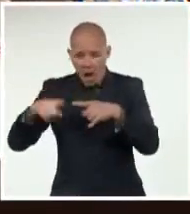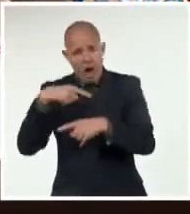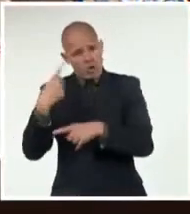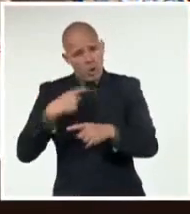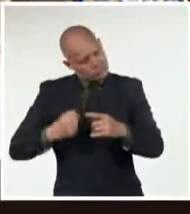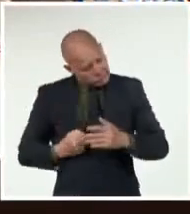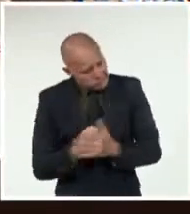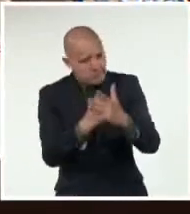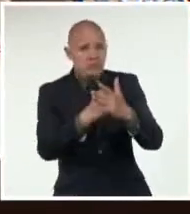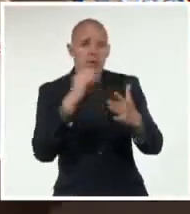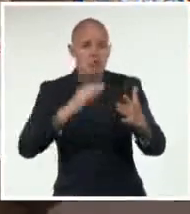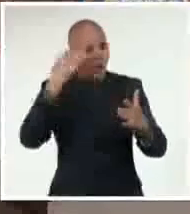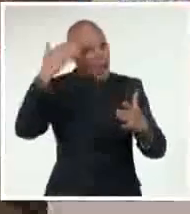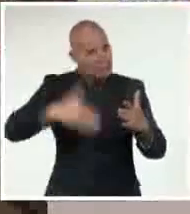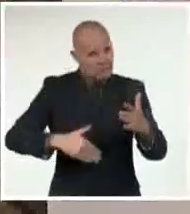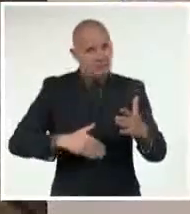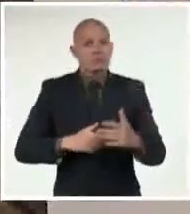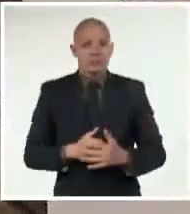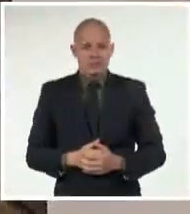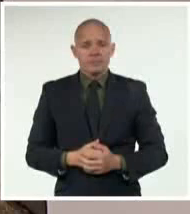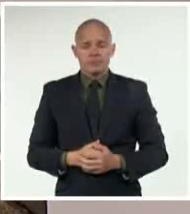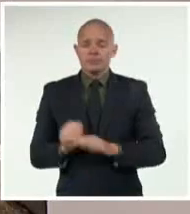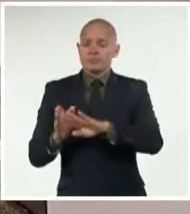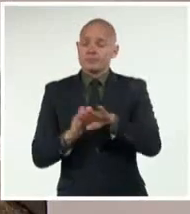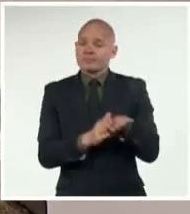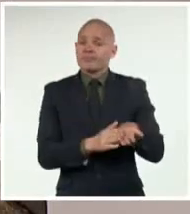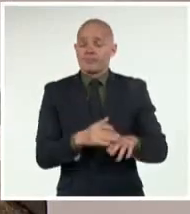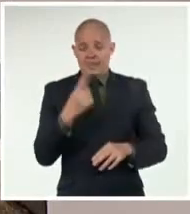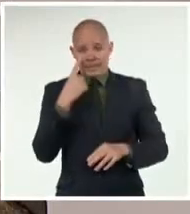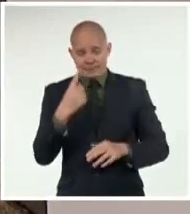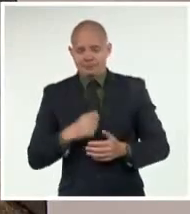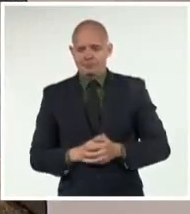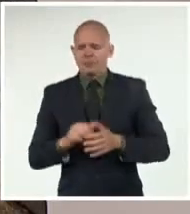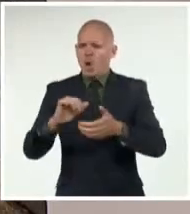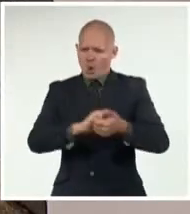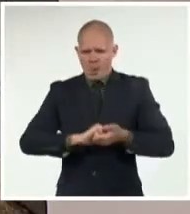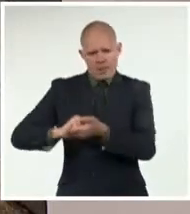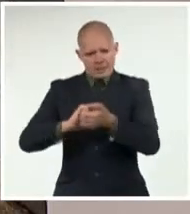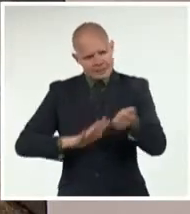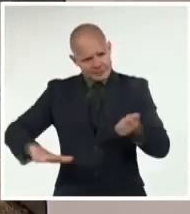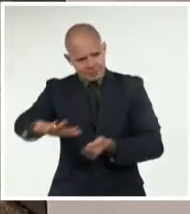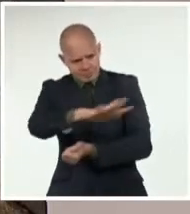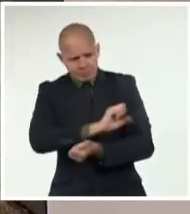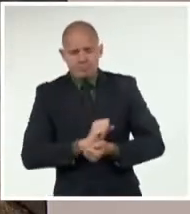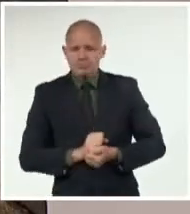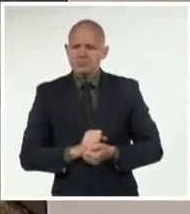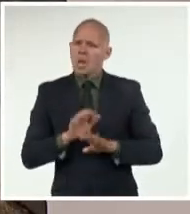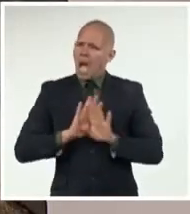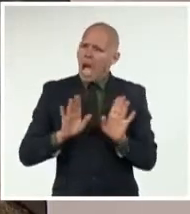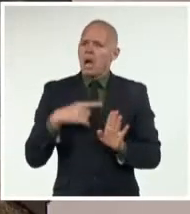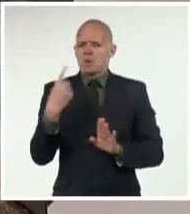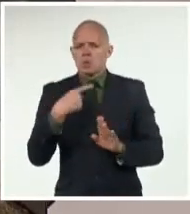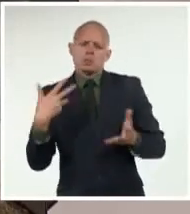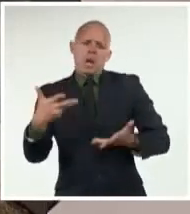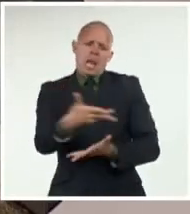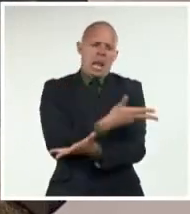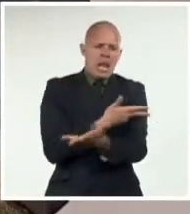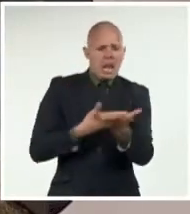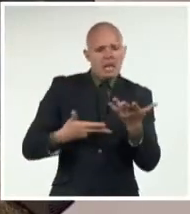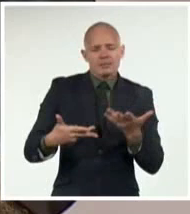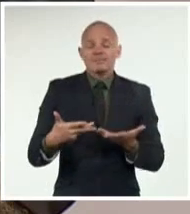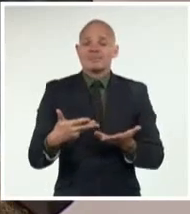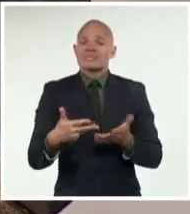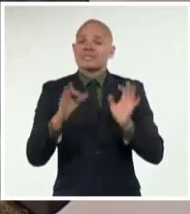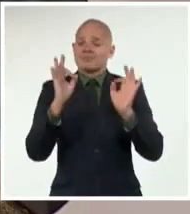perspectivas hemos coincidido en que la crisis sistémica del capitalismo, agudizada en los 2 últimos años